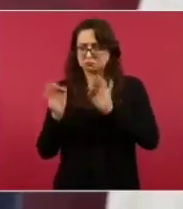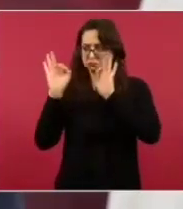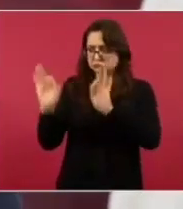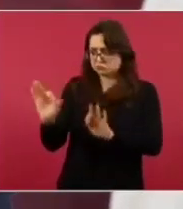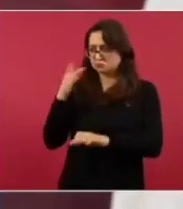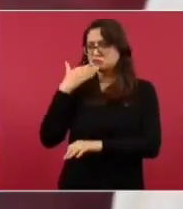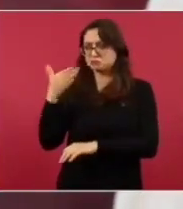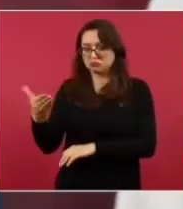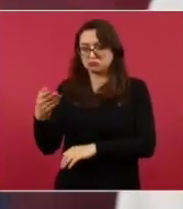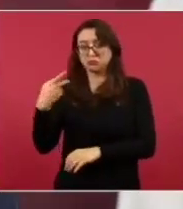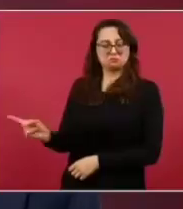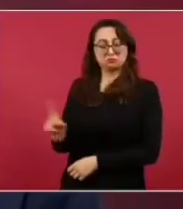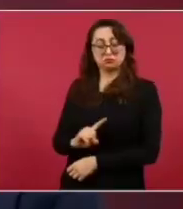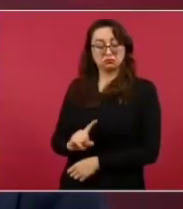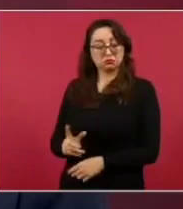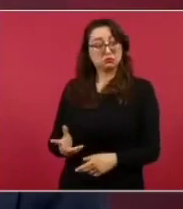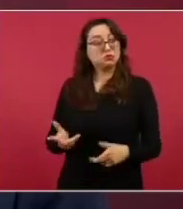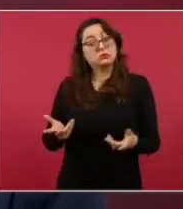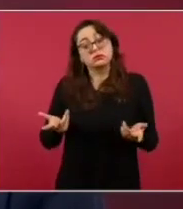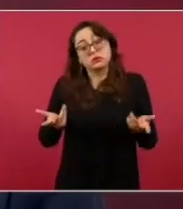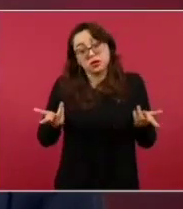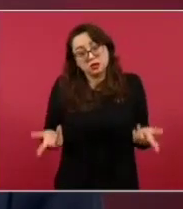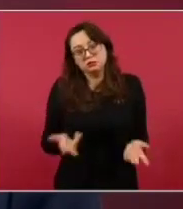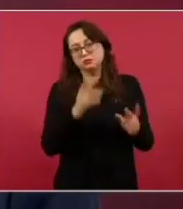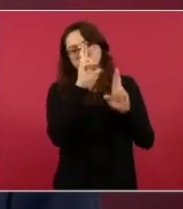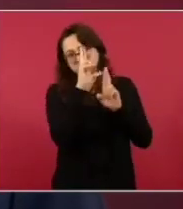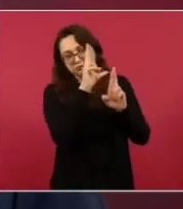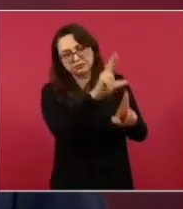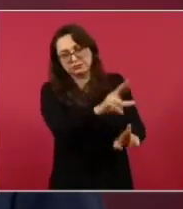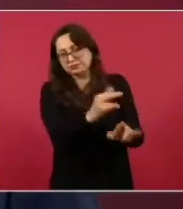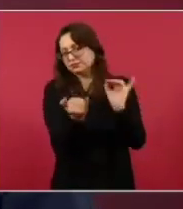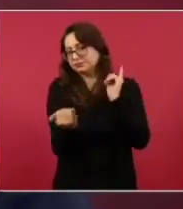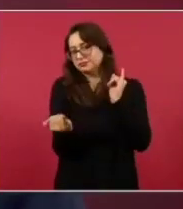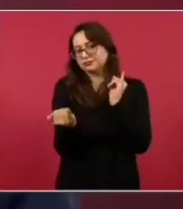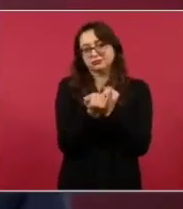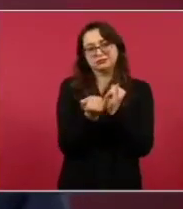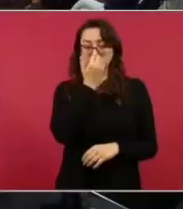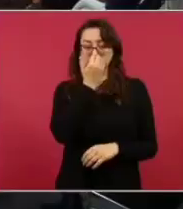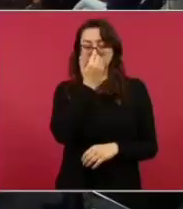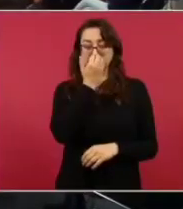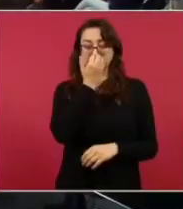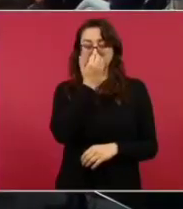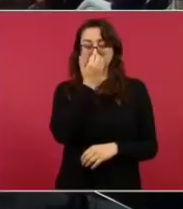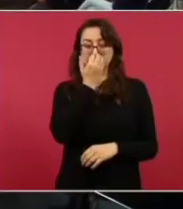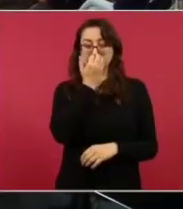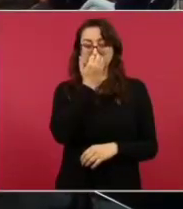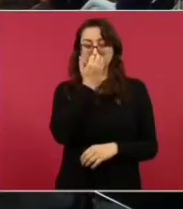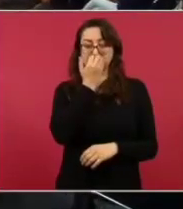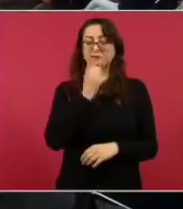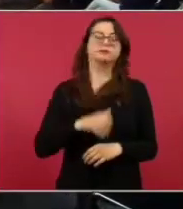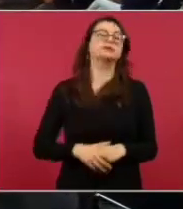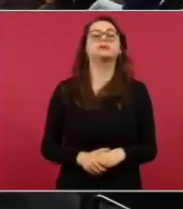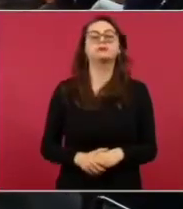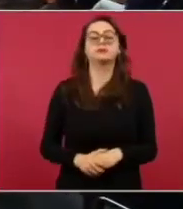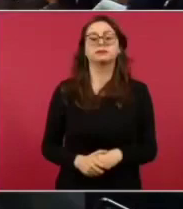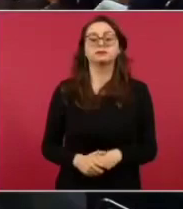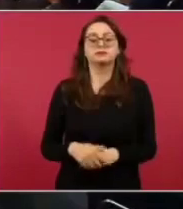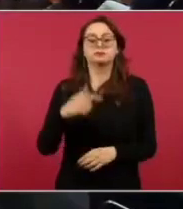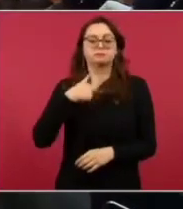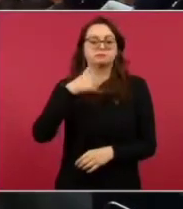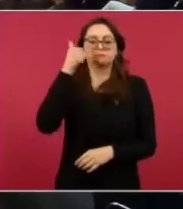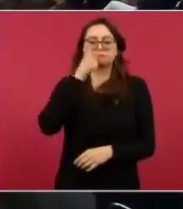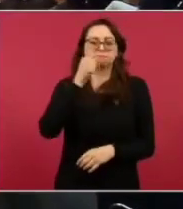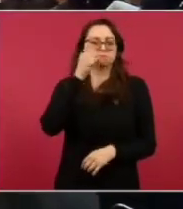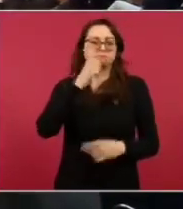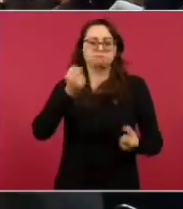dicen que no, pero pues cada quien es libre. Yo siempre digo lo que pienso.